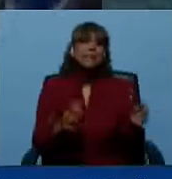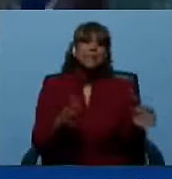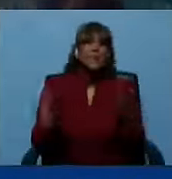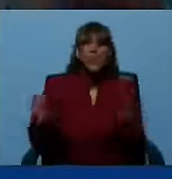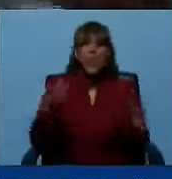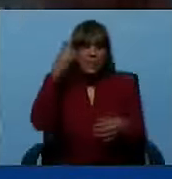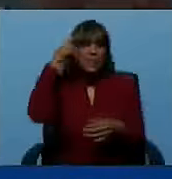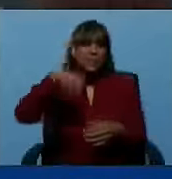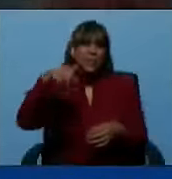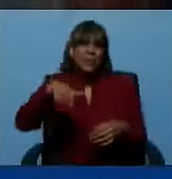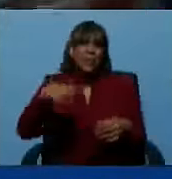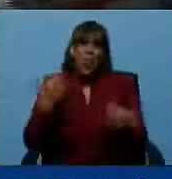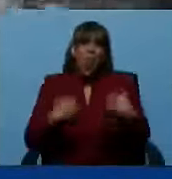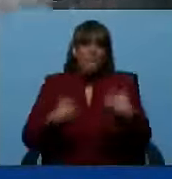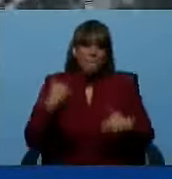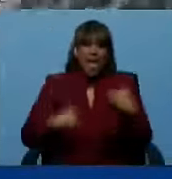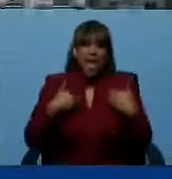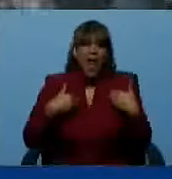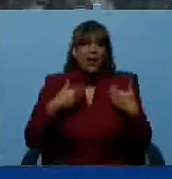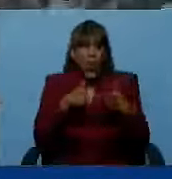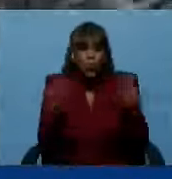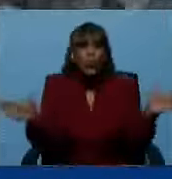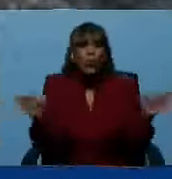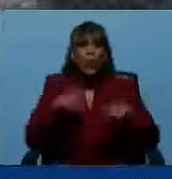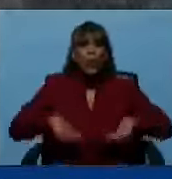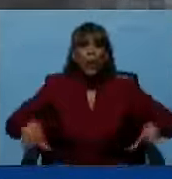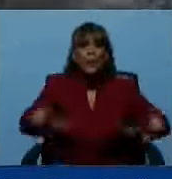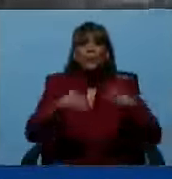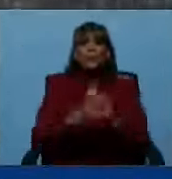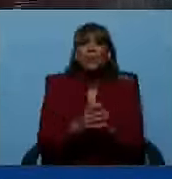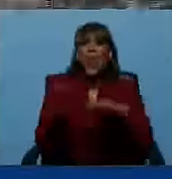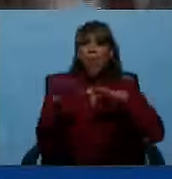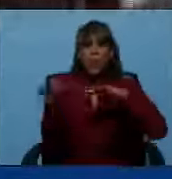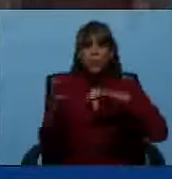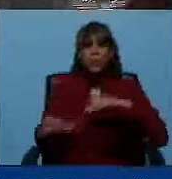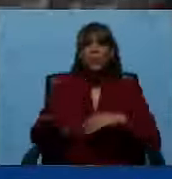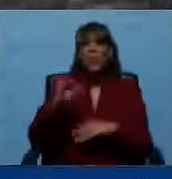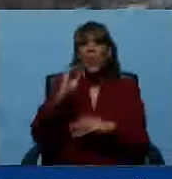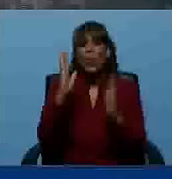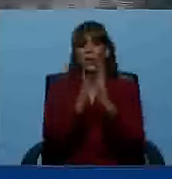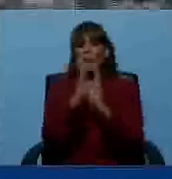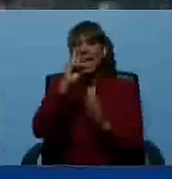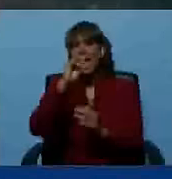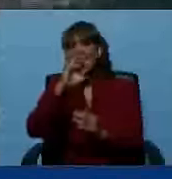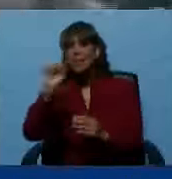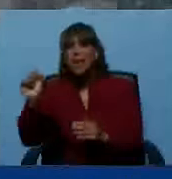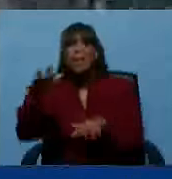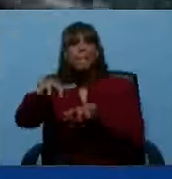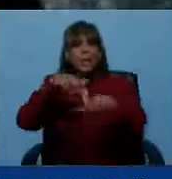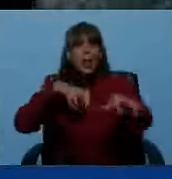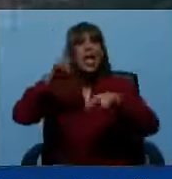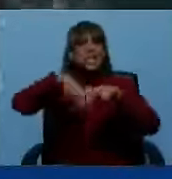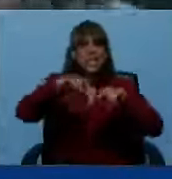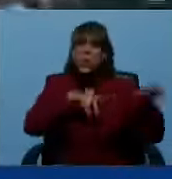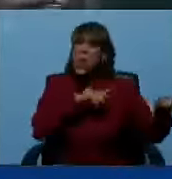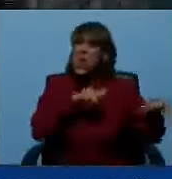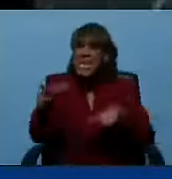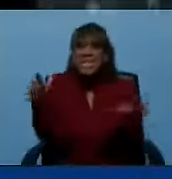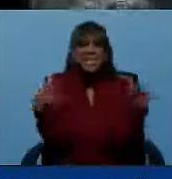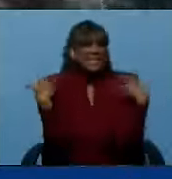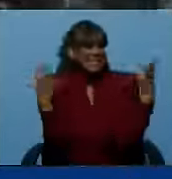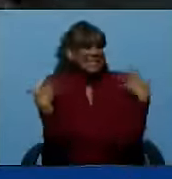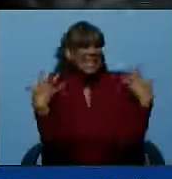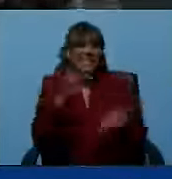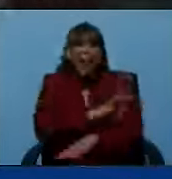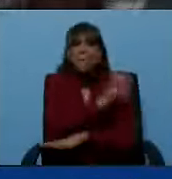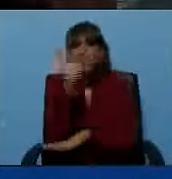el día de hoy es el lanzamiento aquí en la urbanización Santa Inés, donde la mayoría de los niños ya se encuentran disfrutando de